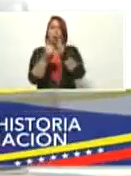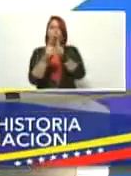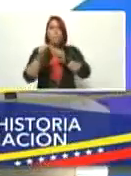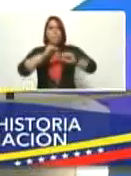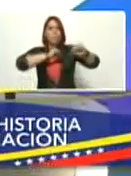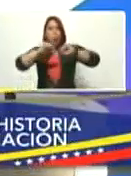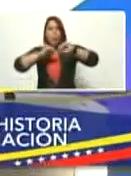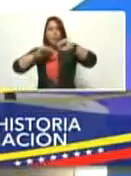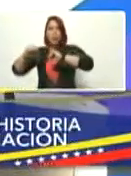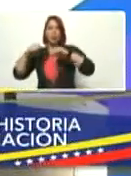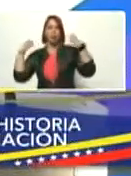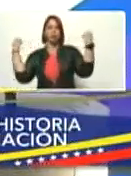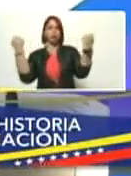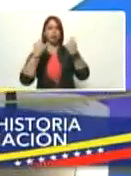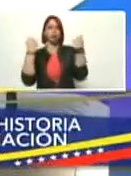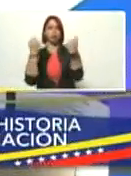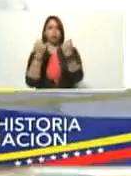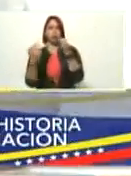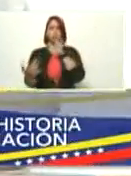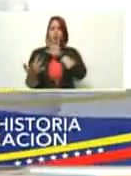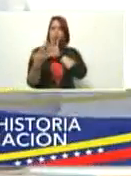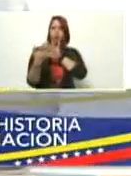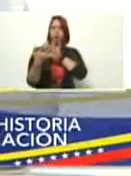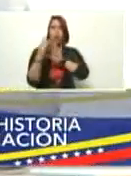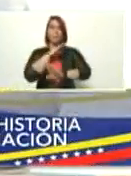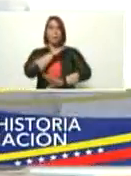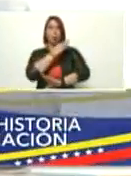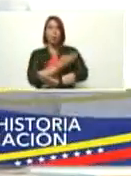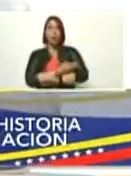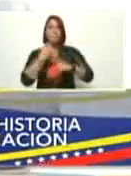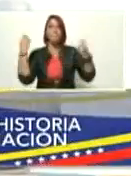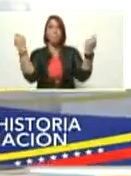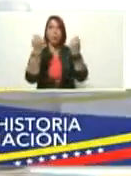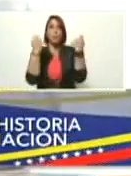popular, conectado con el poder popular.